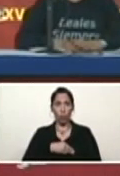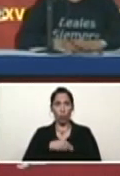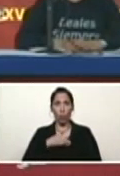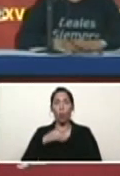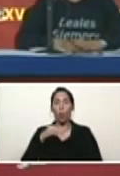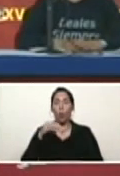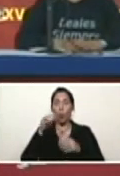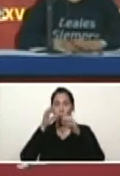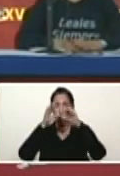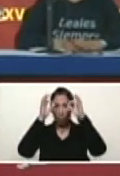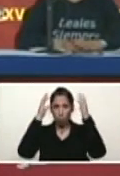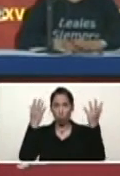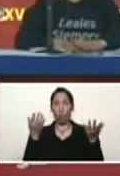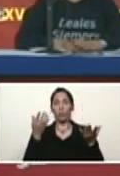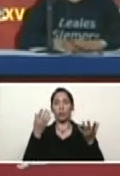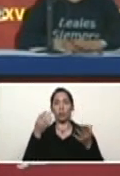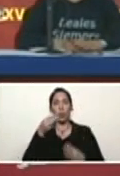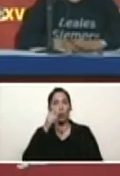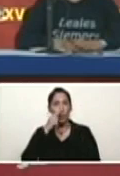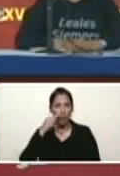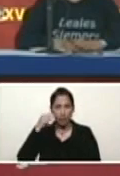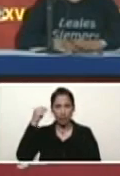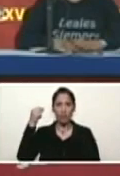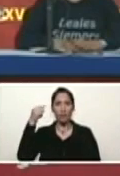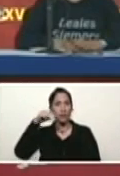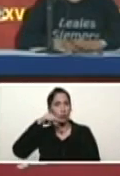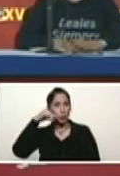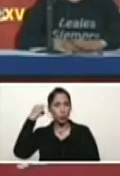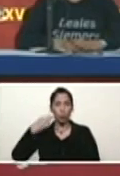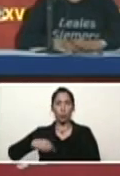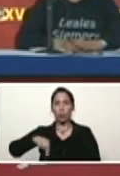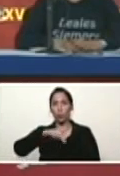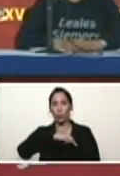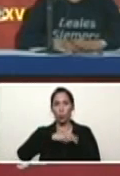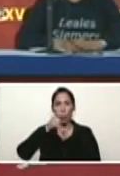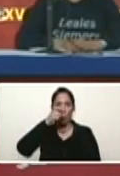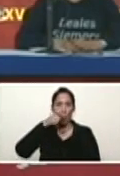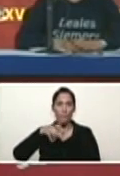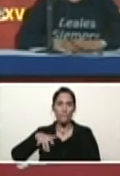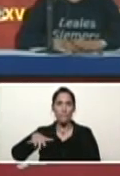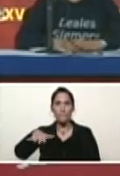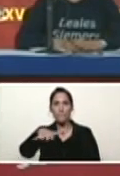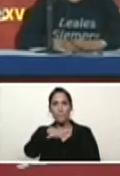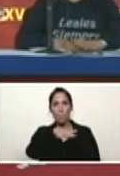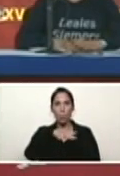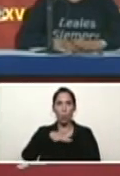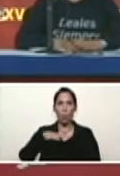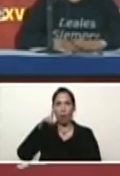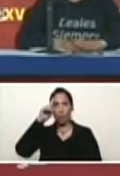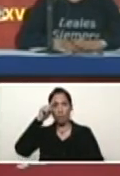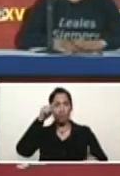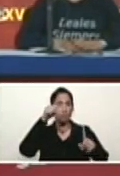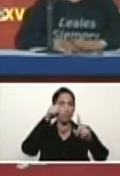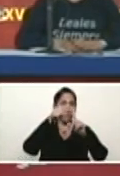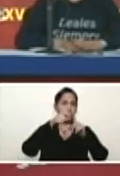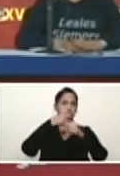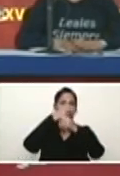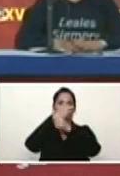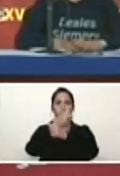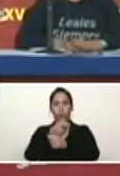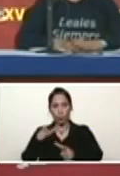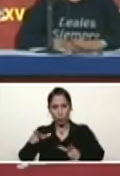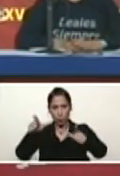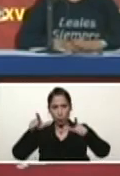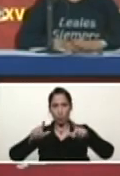Rivas, en la misión Sucres, nuestro pueblo, y llega a la meta de graduarse, de recibir su